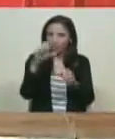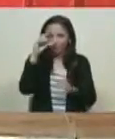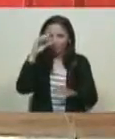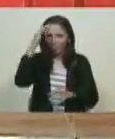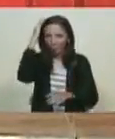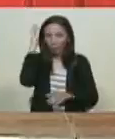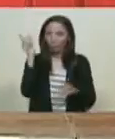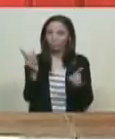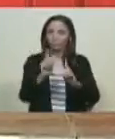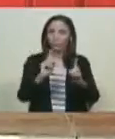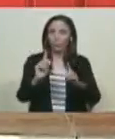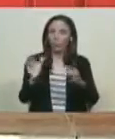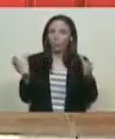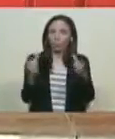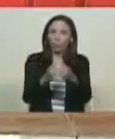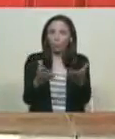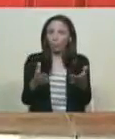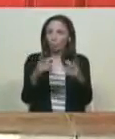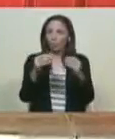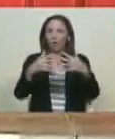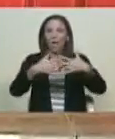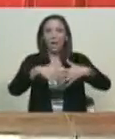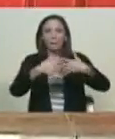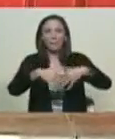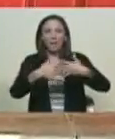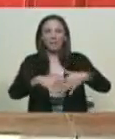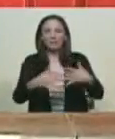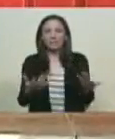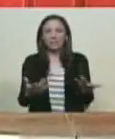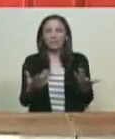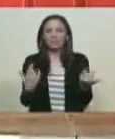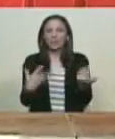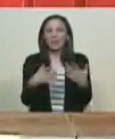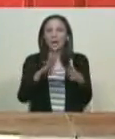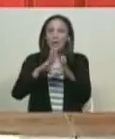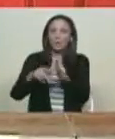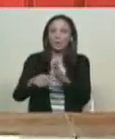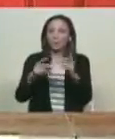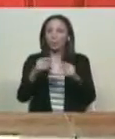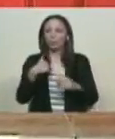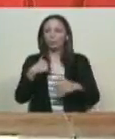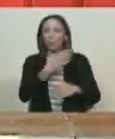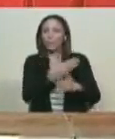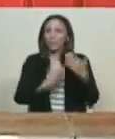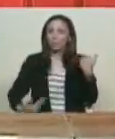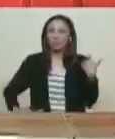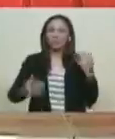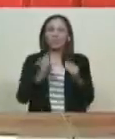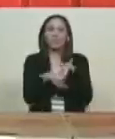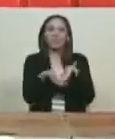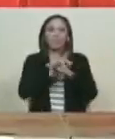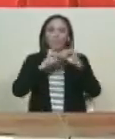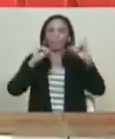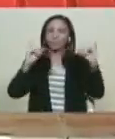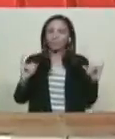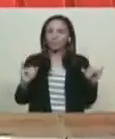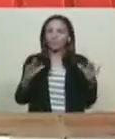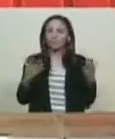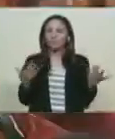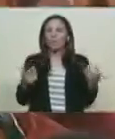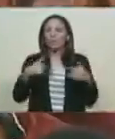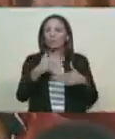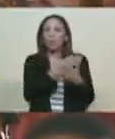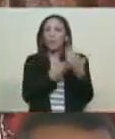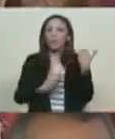ningún grupo de empresarios ni a ninguna mafia. Yo soy un presidente independiente, un presidente que